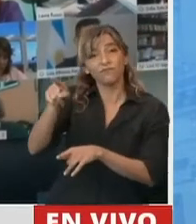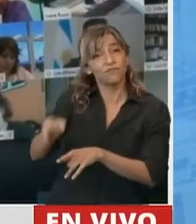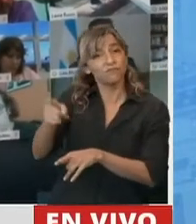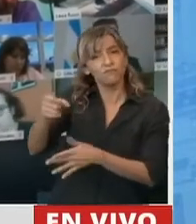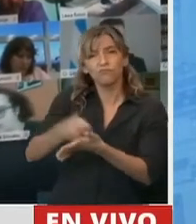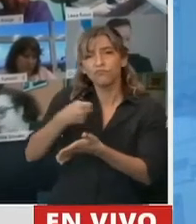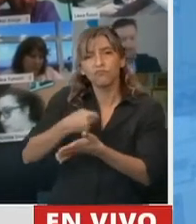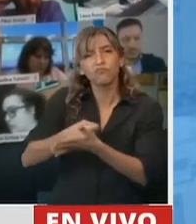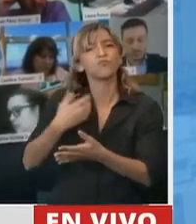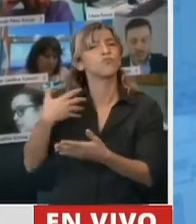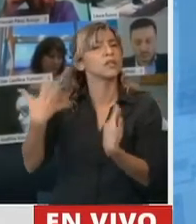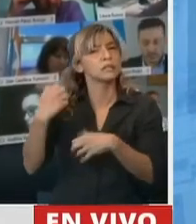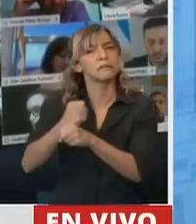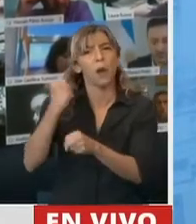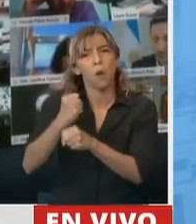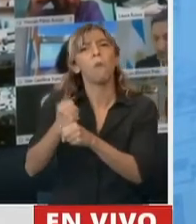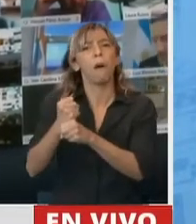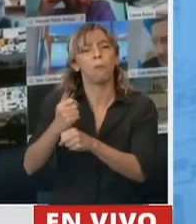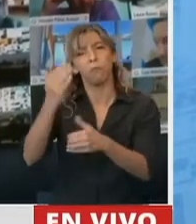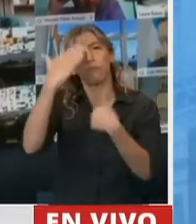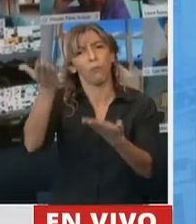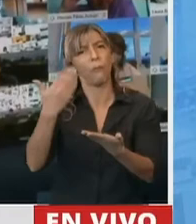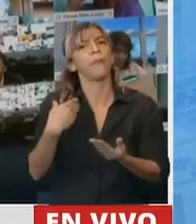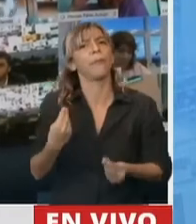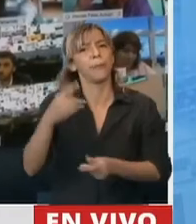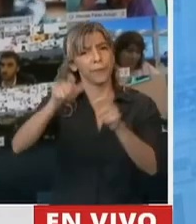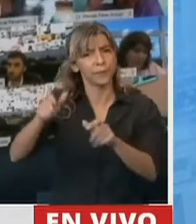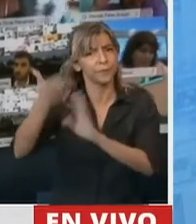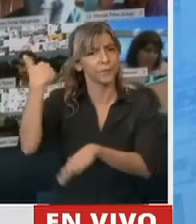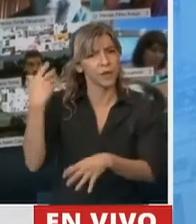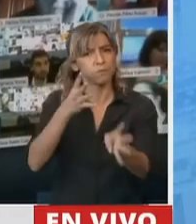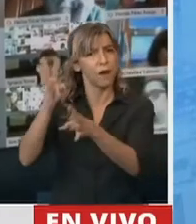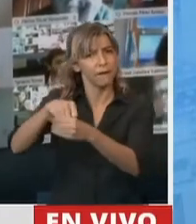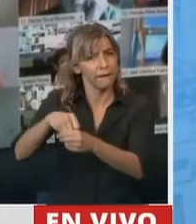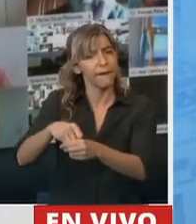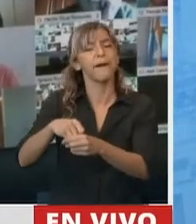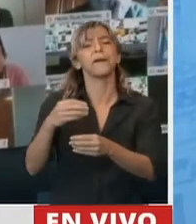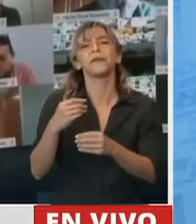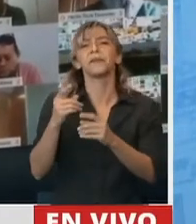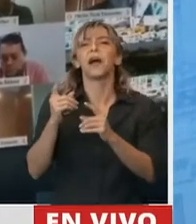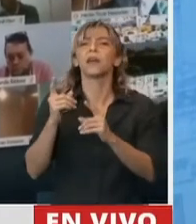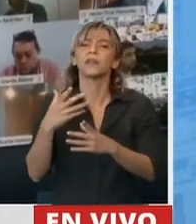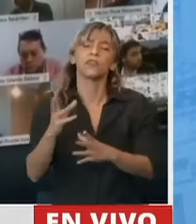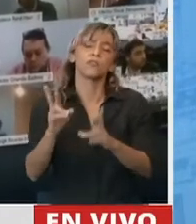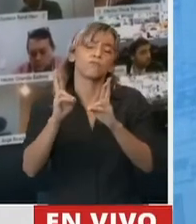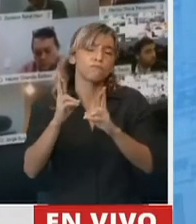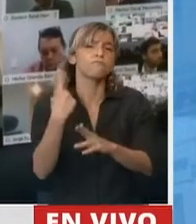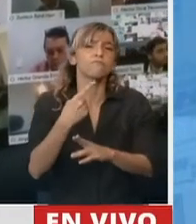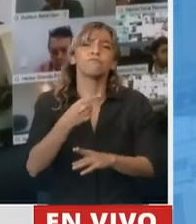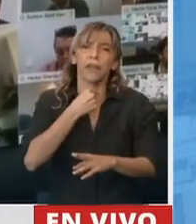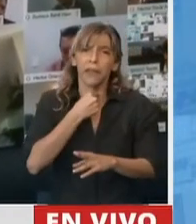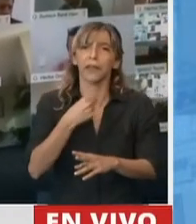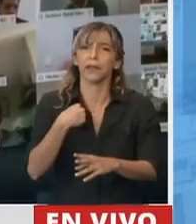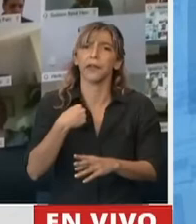sobre las islas malvinas y también esperamos que prontamente se constituya el observatorio y que prontamente también está